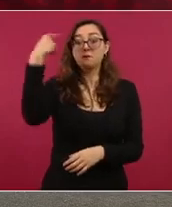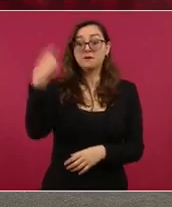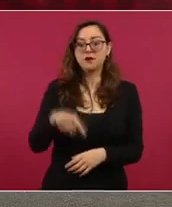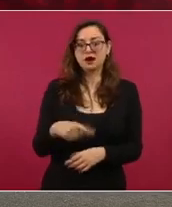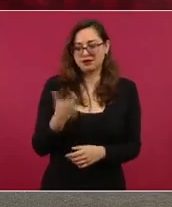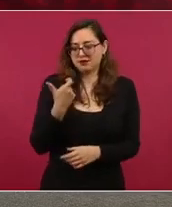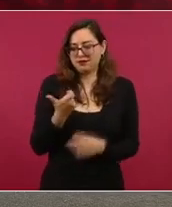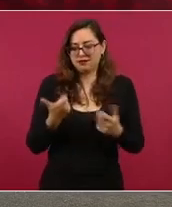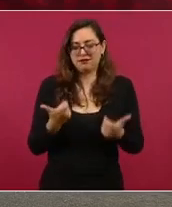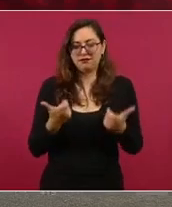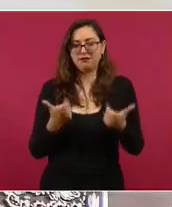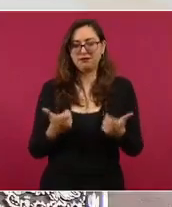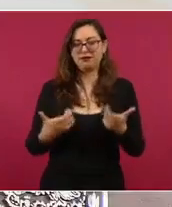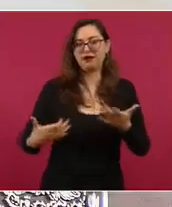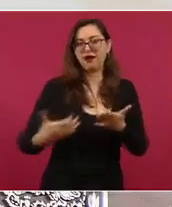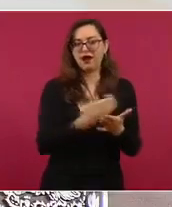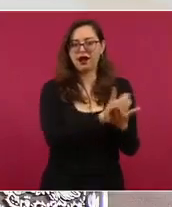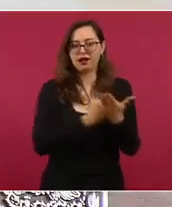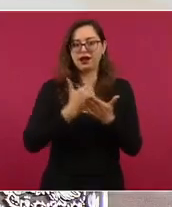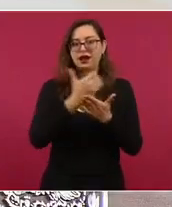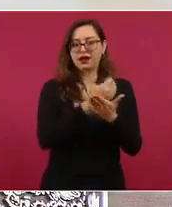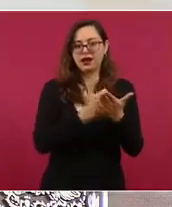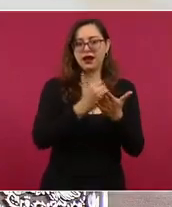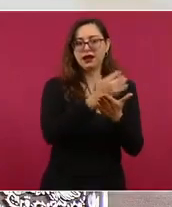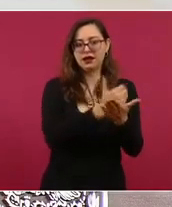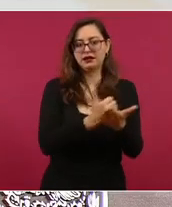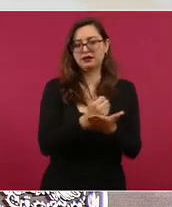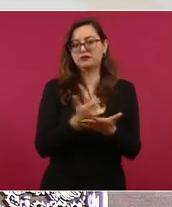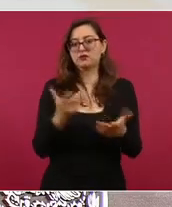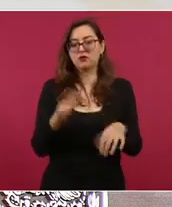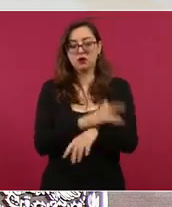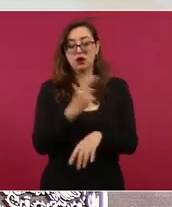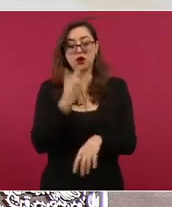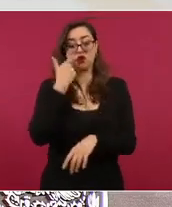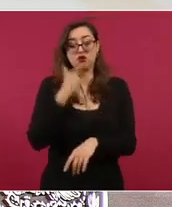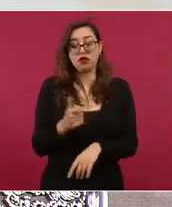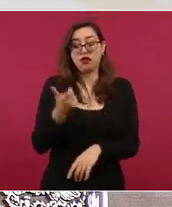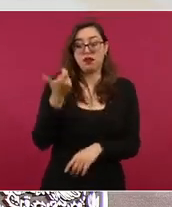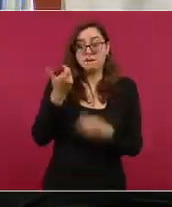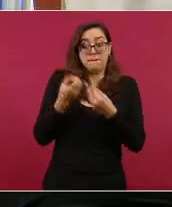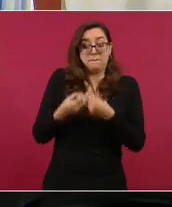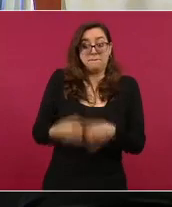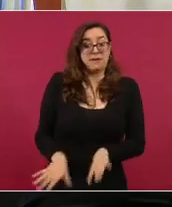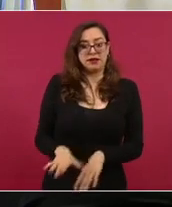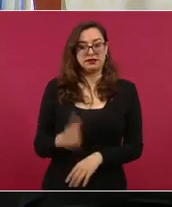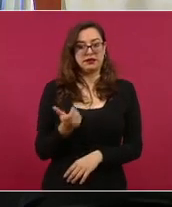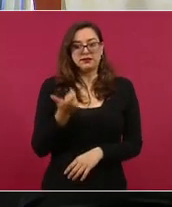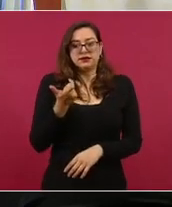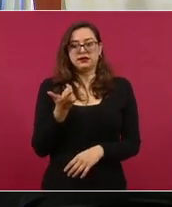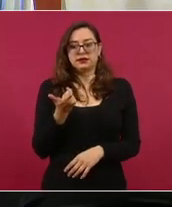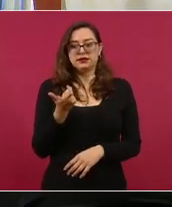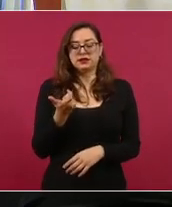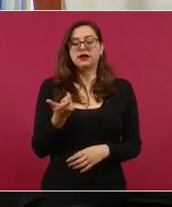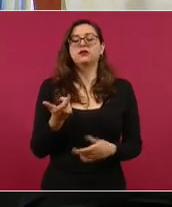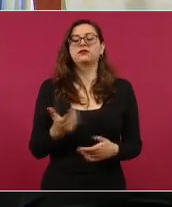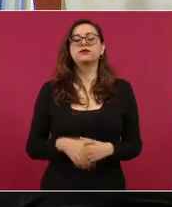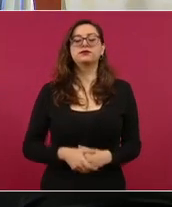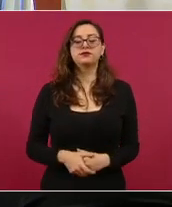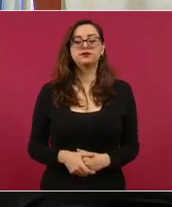a la Liga de Expansión, pues baja considerablemente el precio de la franquicia y las ganancias que tienen de